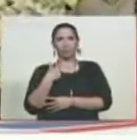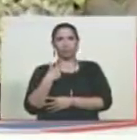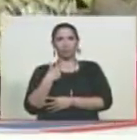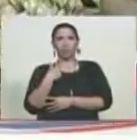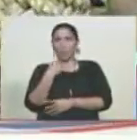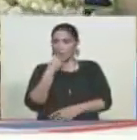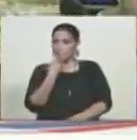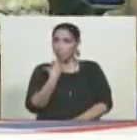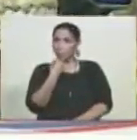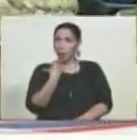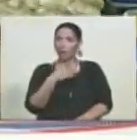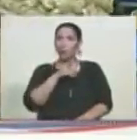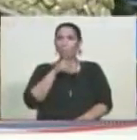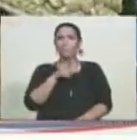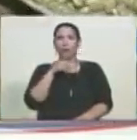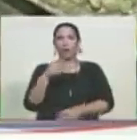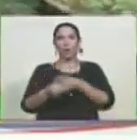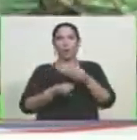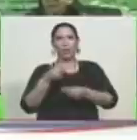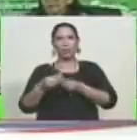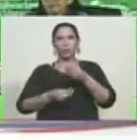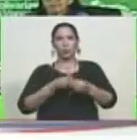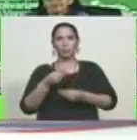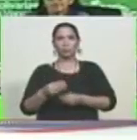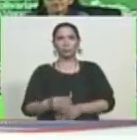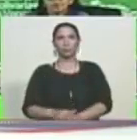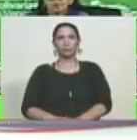Lo bueno y lo malo que hemos hecho.